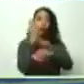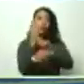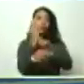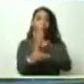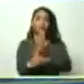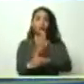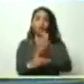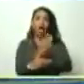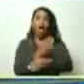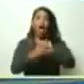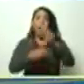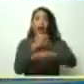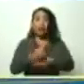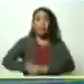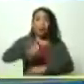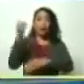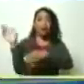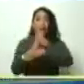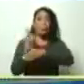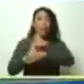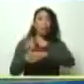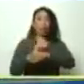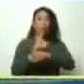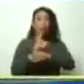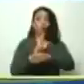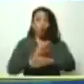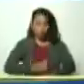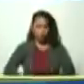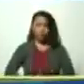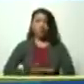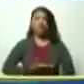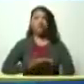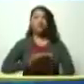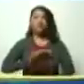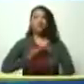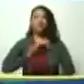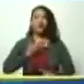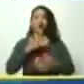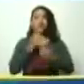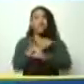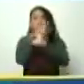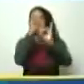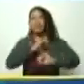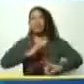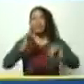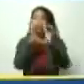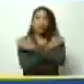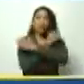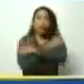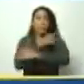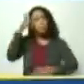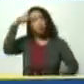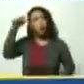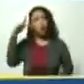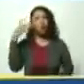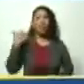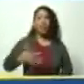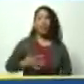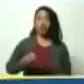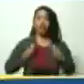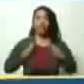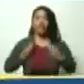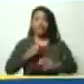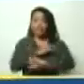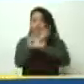se aceleraría el renacimiento de la felicidad de un pueblo que tiene derecho a vivir feliz